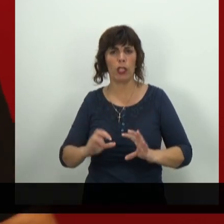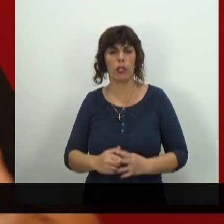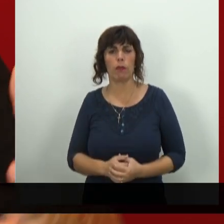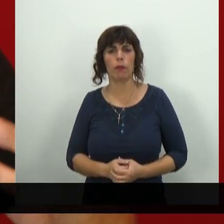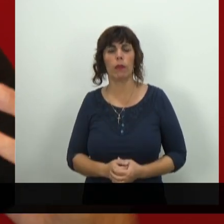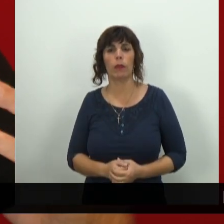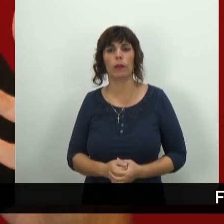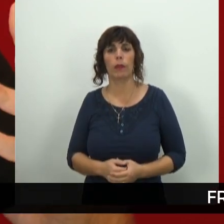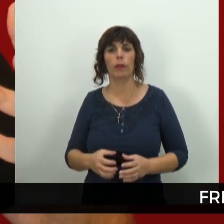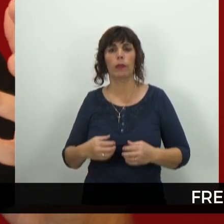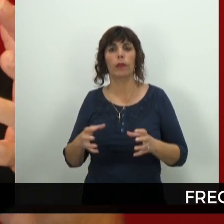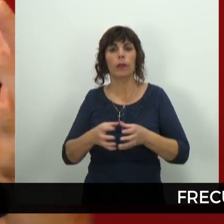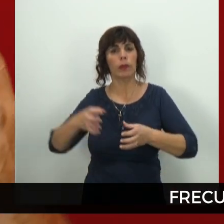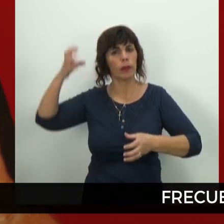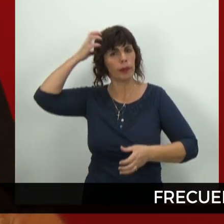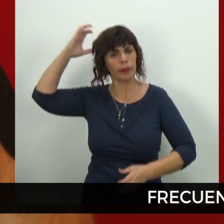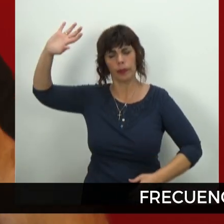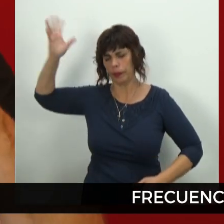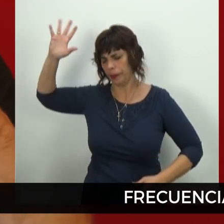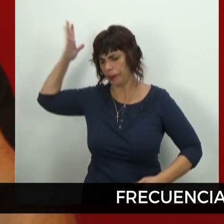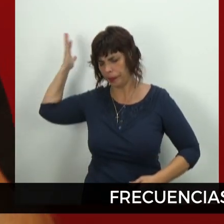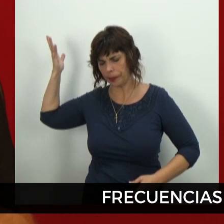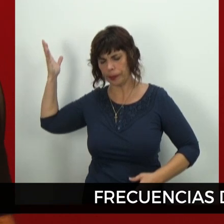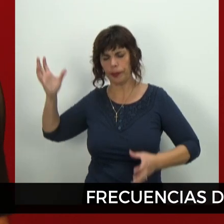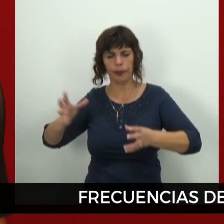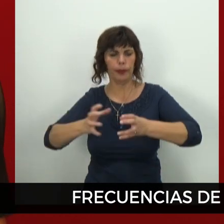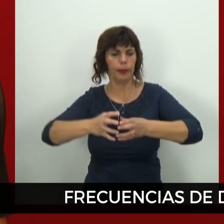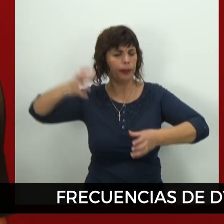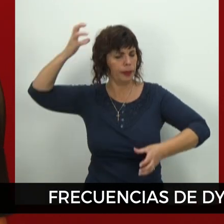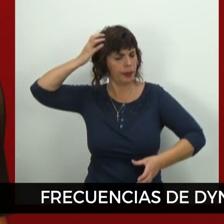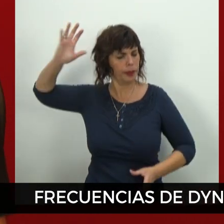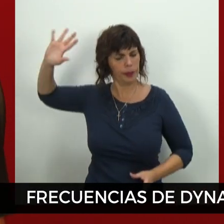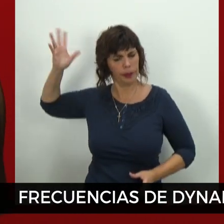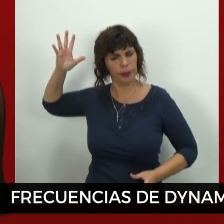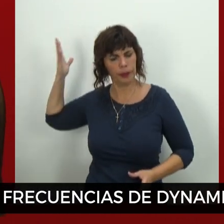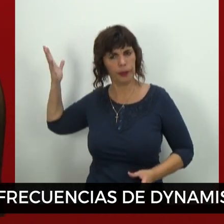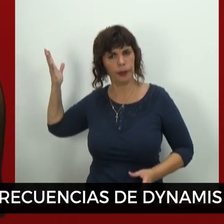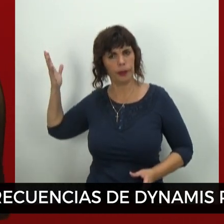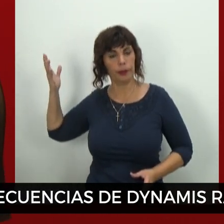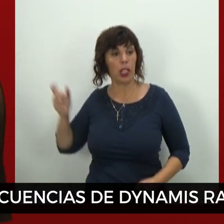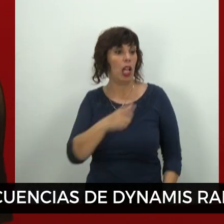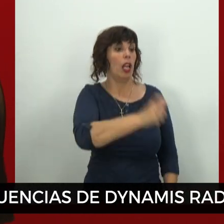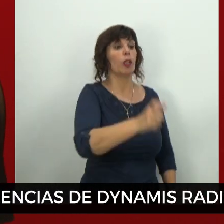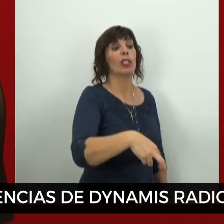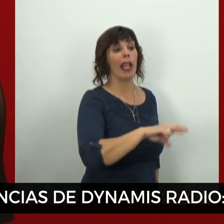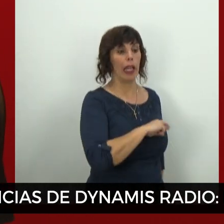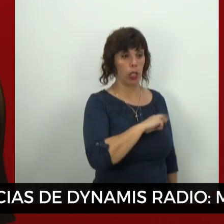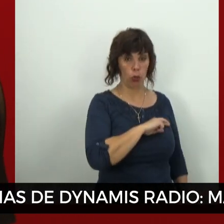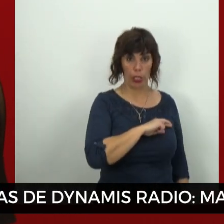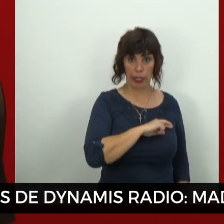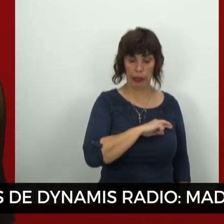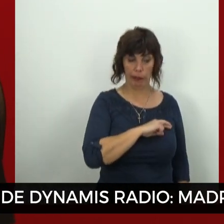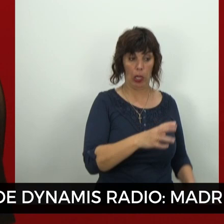El reino de los cielos, el reino de los cielos. Los religiosos,